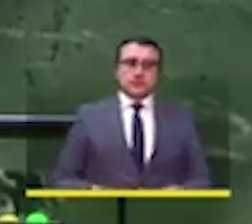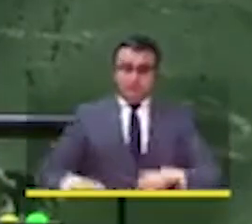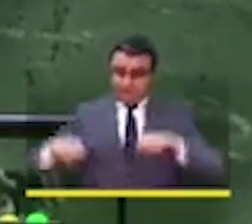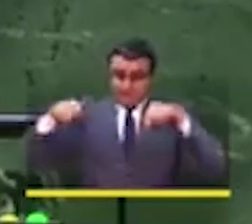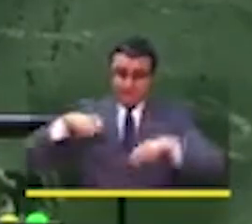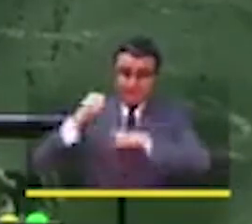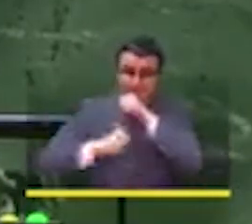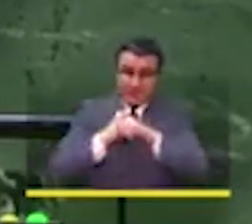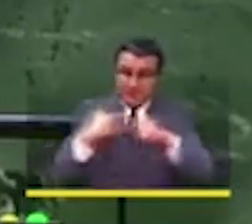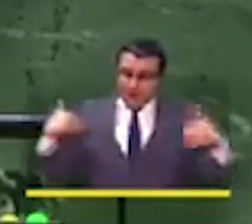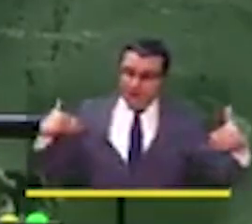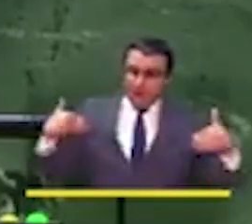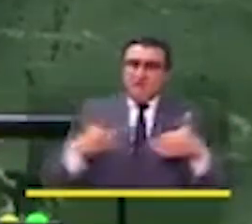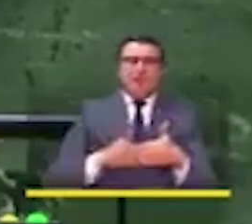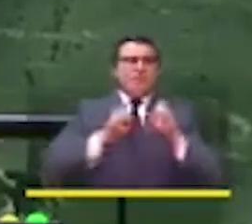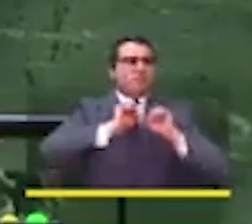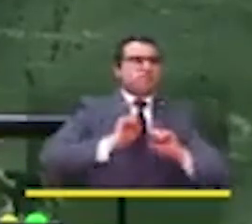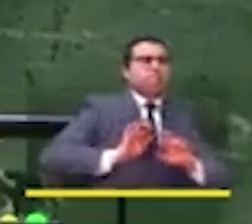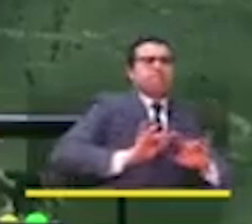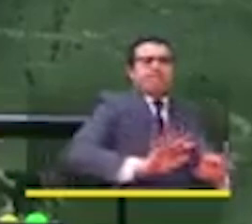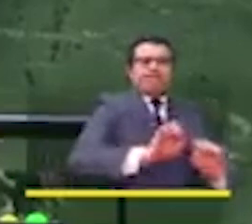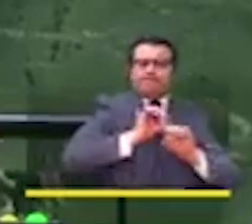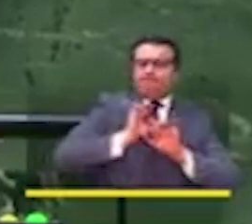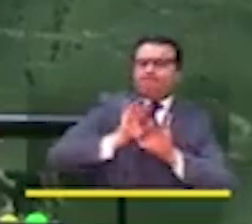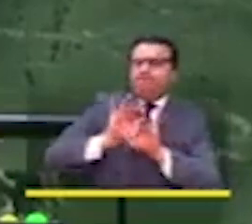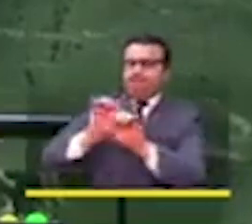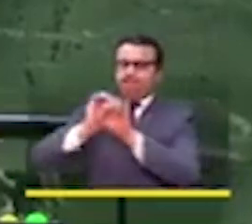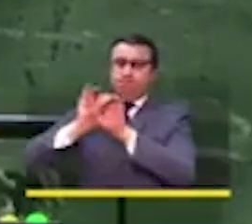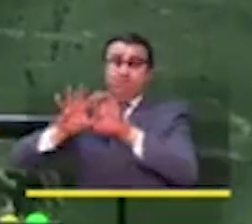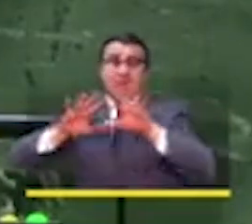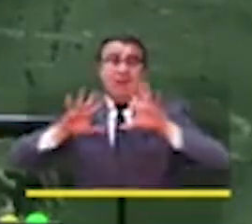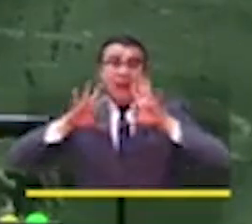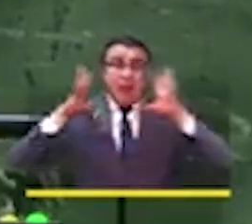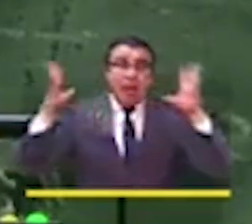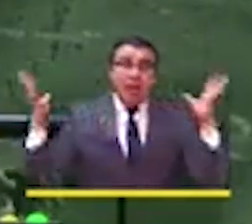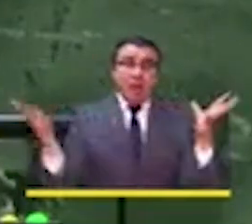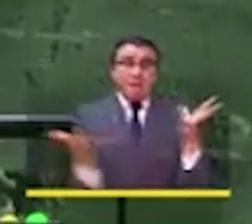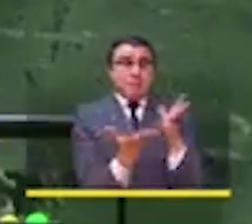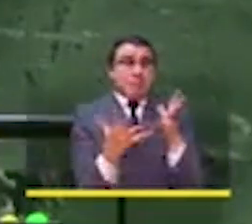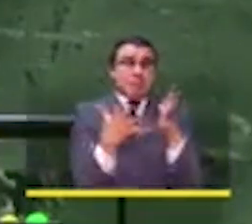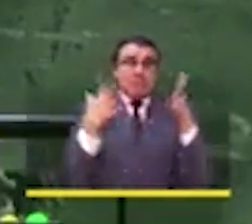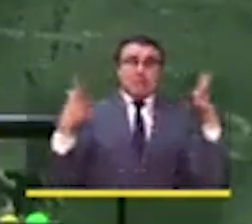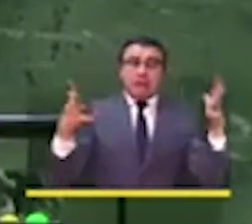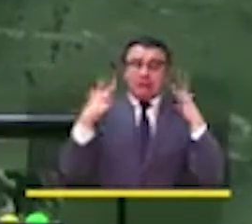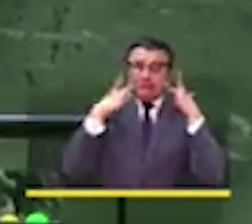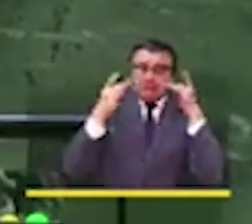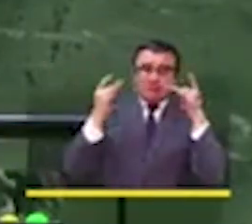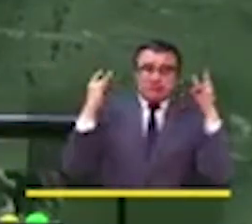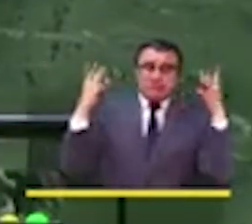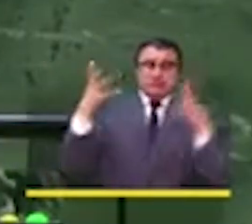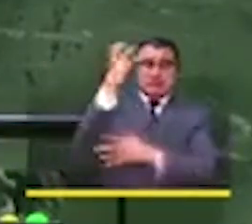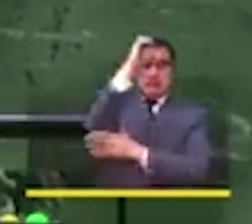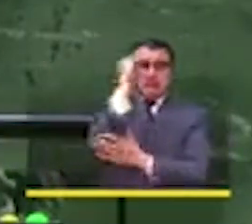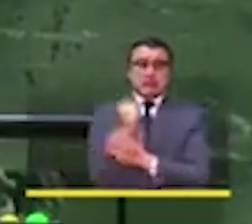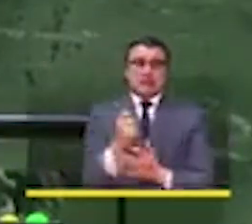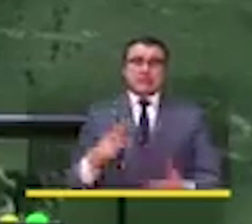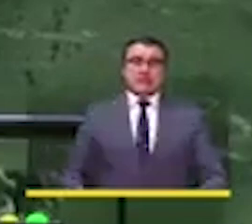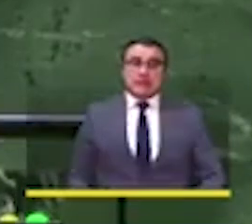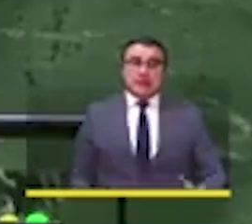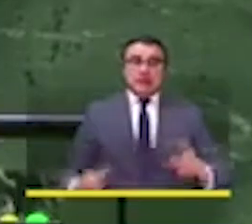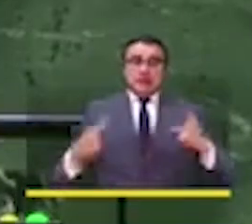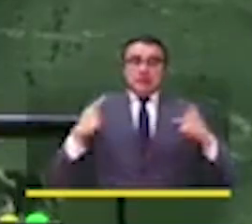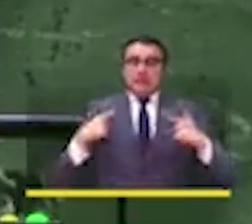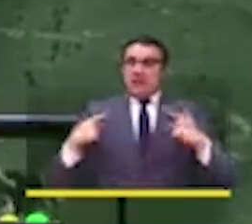este año mostrando cómo avanza la crisis de la vida. Pero mientras el reloj ha